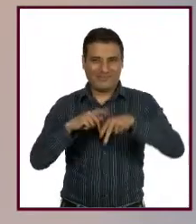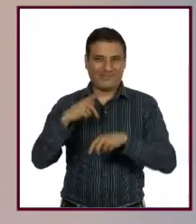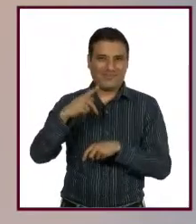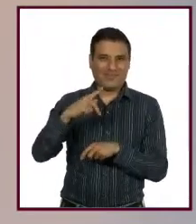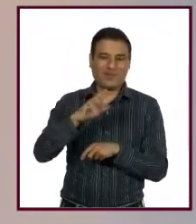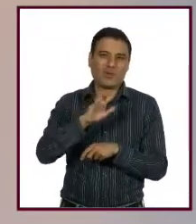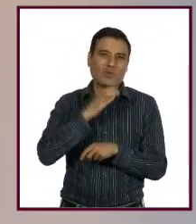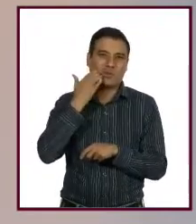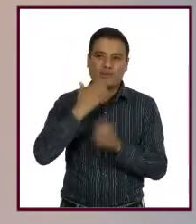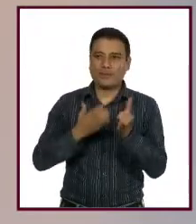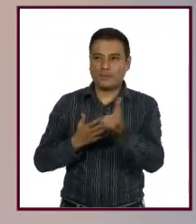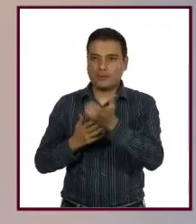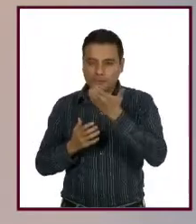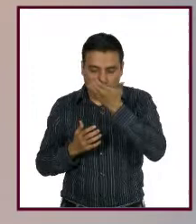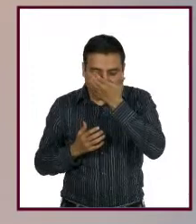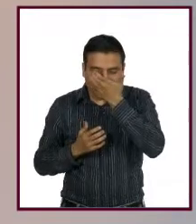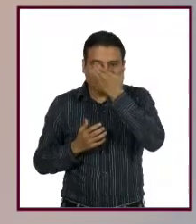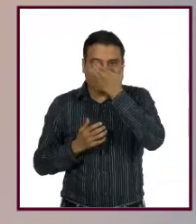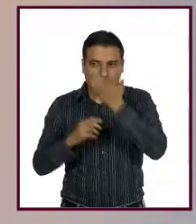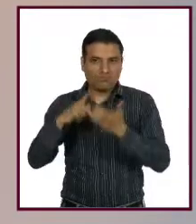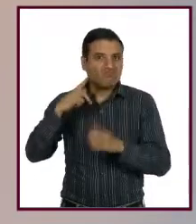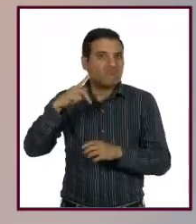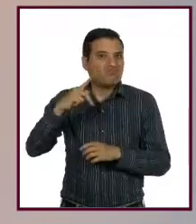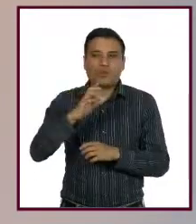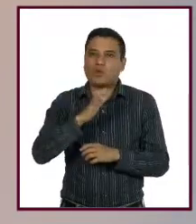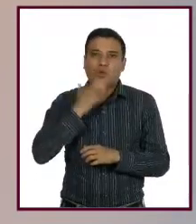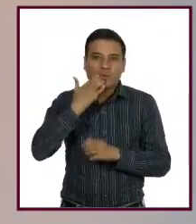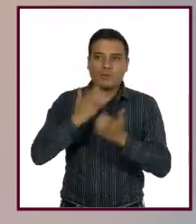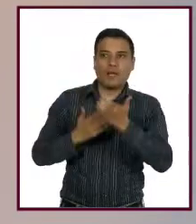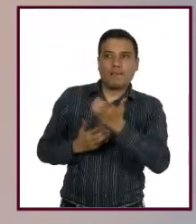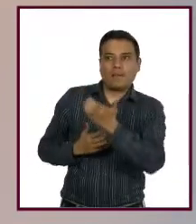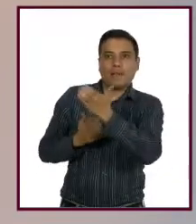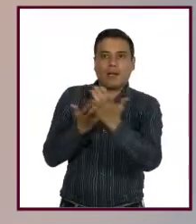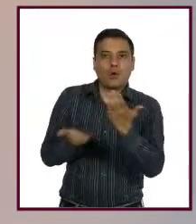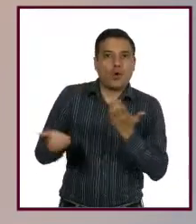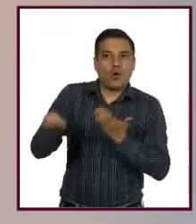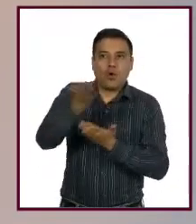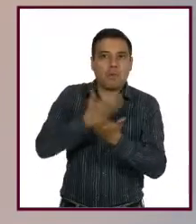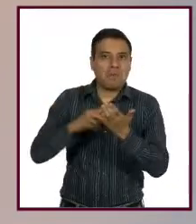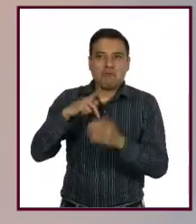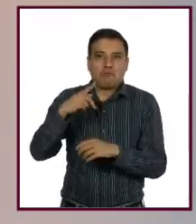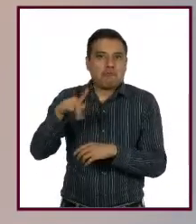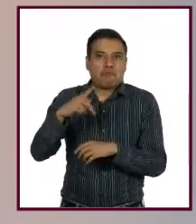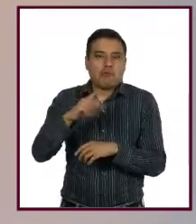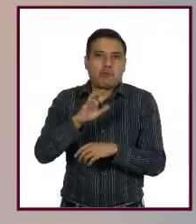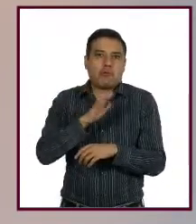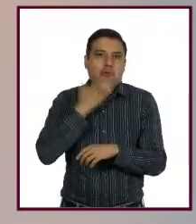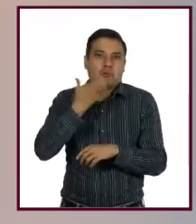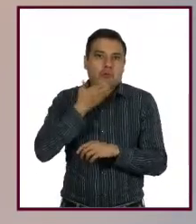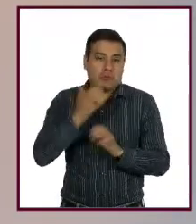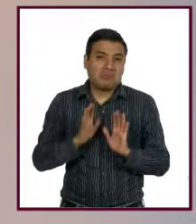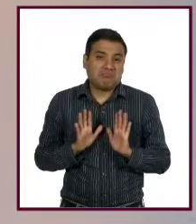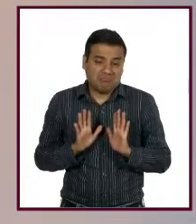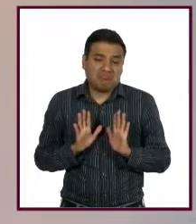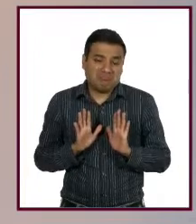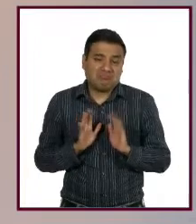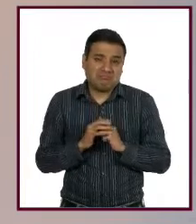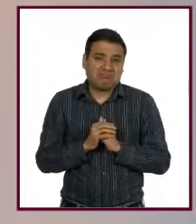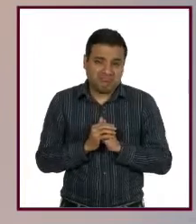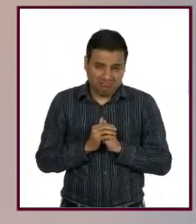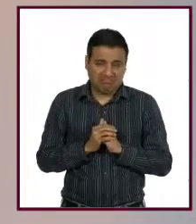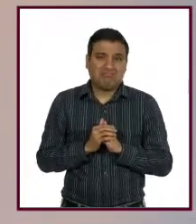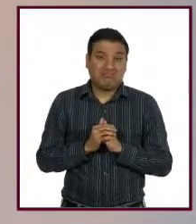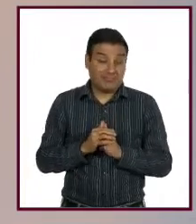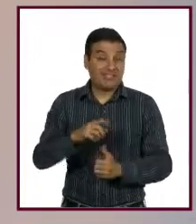uso. Digamos que era una situación que favorecía la convivencia y que pudiera estar ubicado, contextualizada en